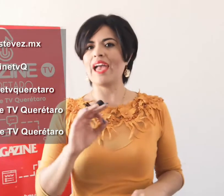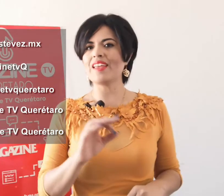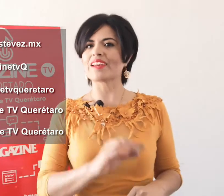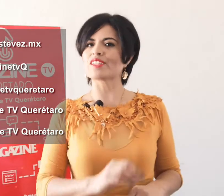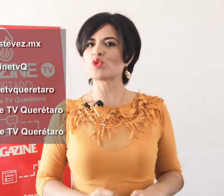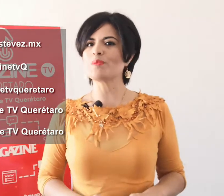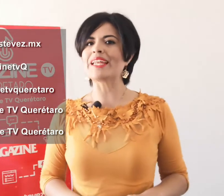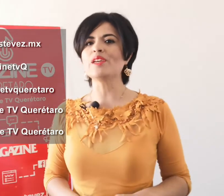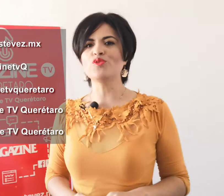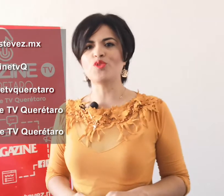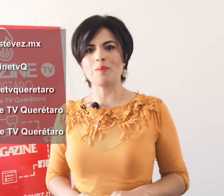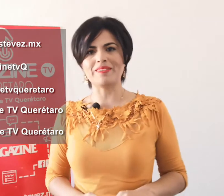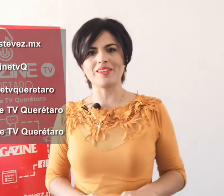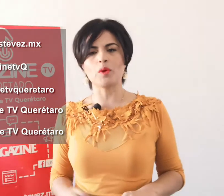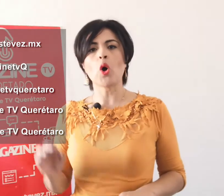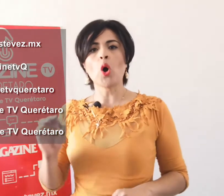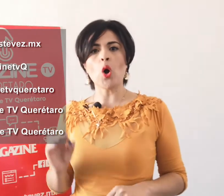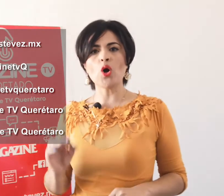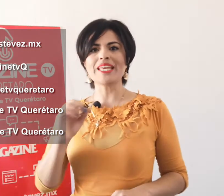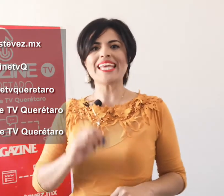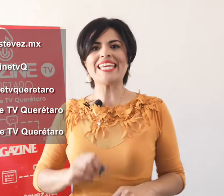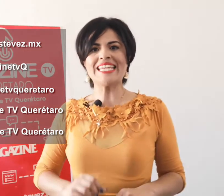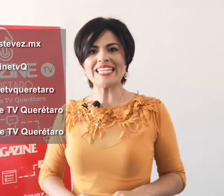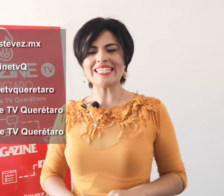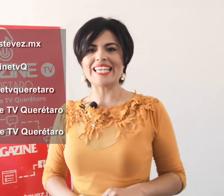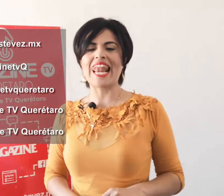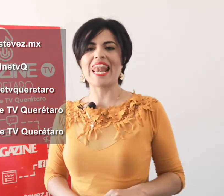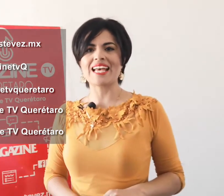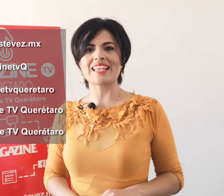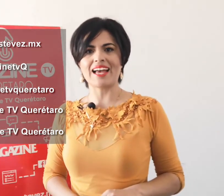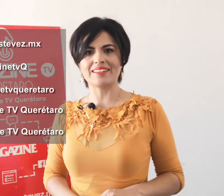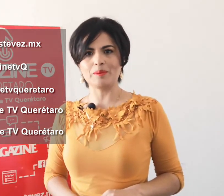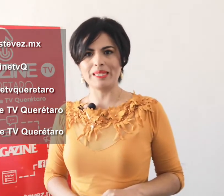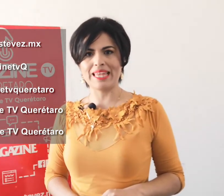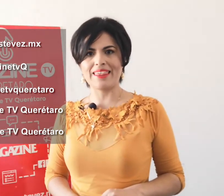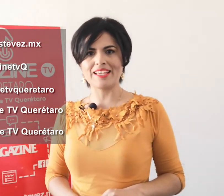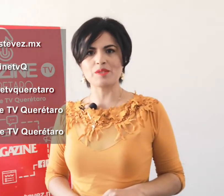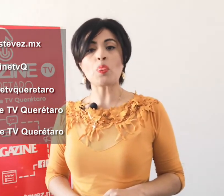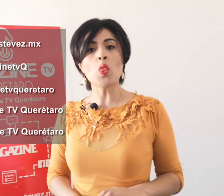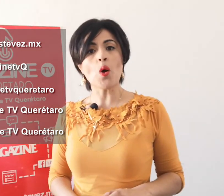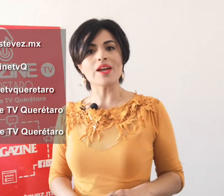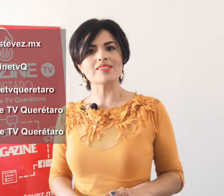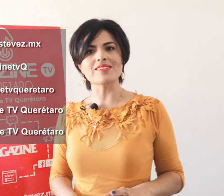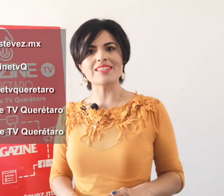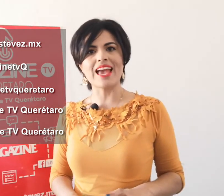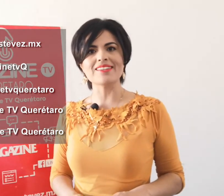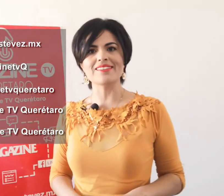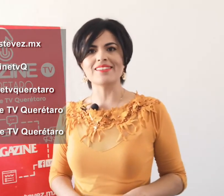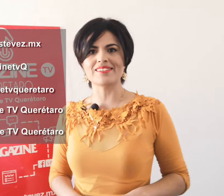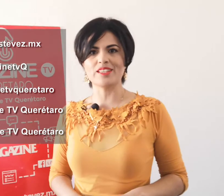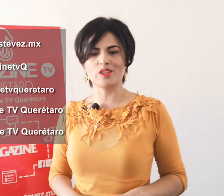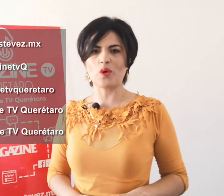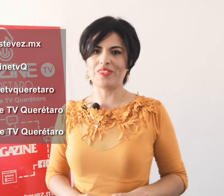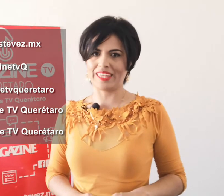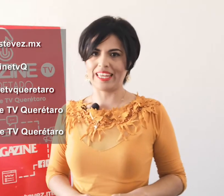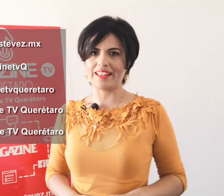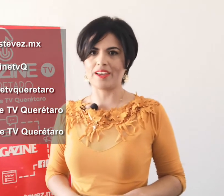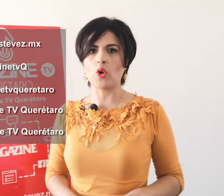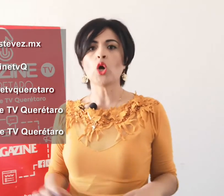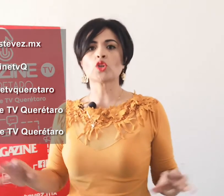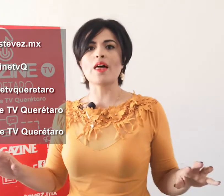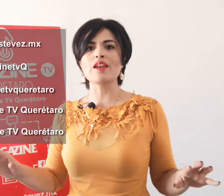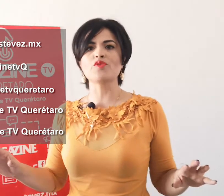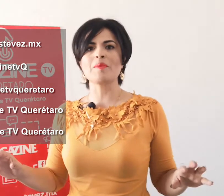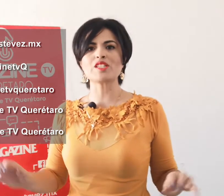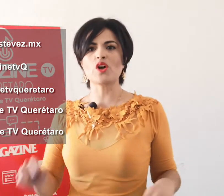Querétaro en el resumen informativo. Hoy inician las actividades no esenciales en el centro de